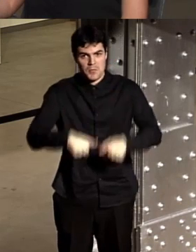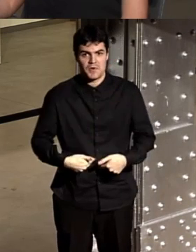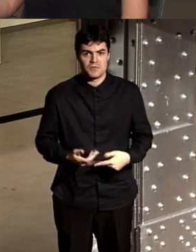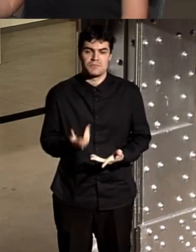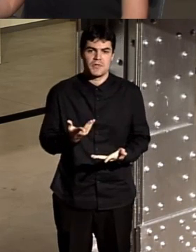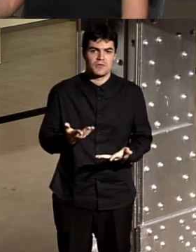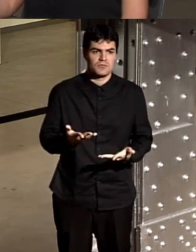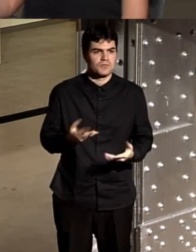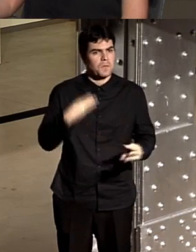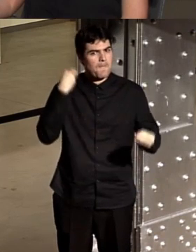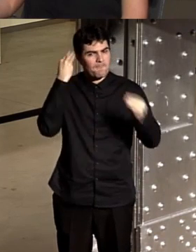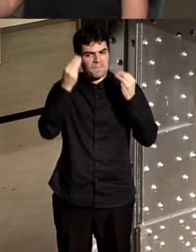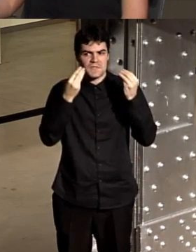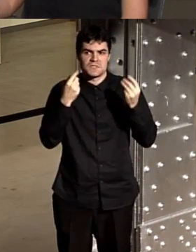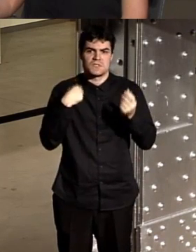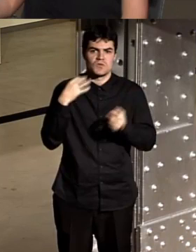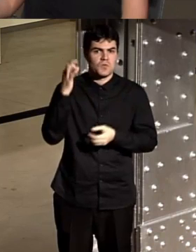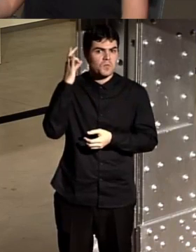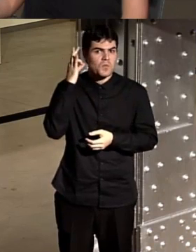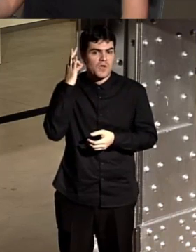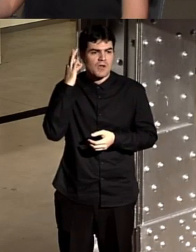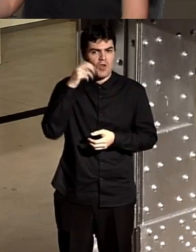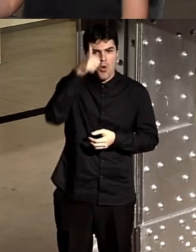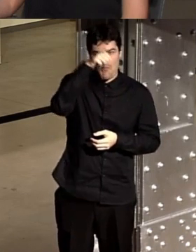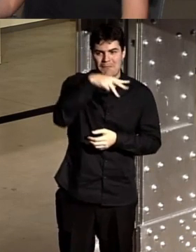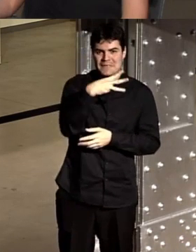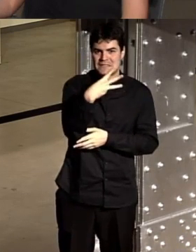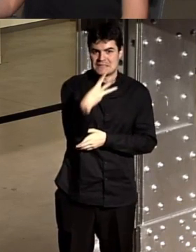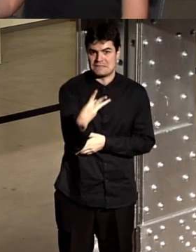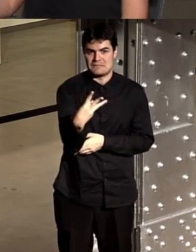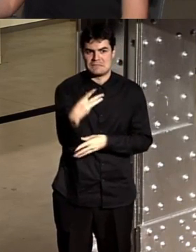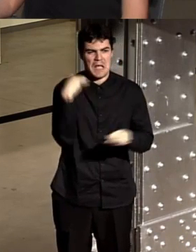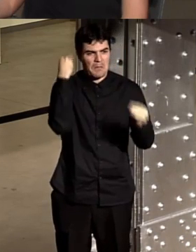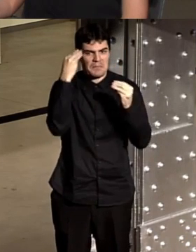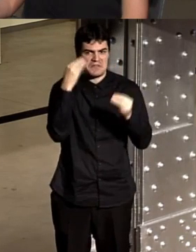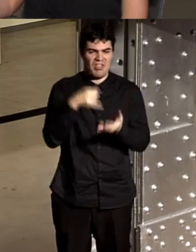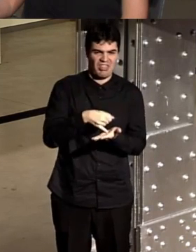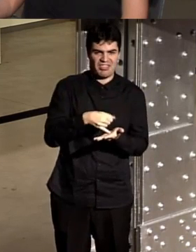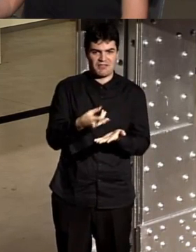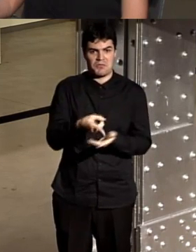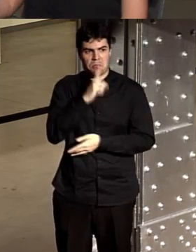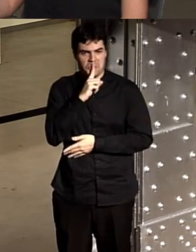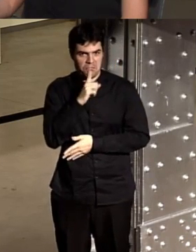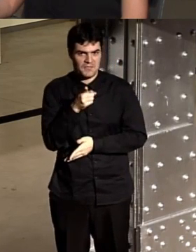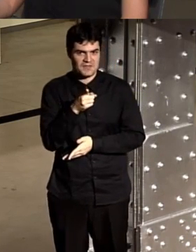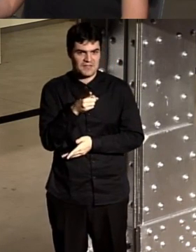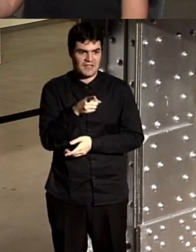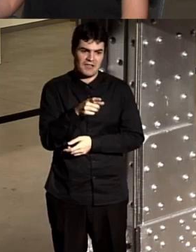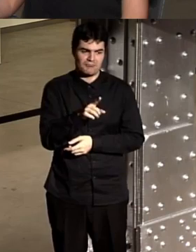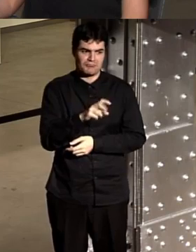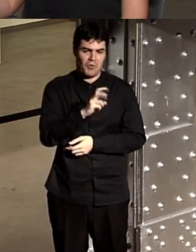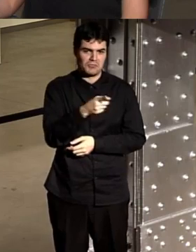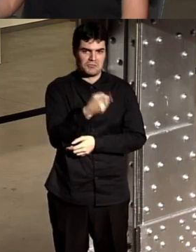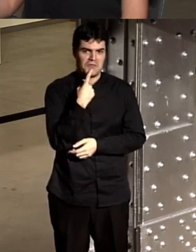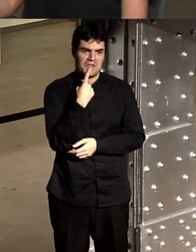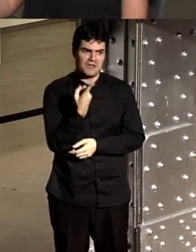repente piensas, soy mujer, voy con 3 hombres, van a pensar que soy débil como soy mujer, con lo cual me callo. Hasta que uno, creo que era Steve,